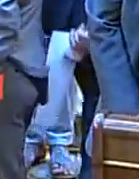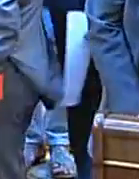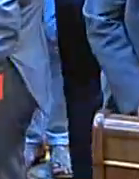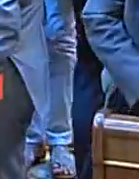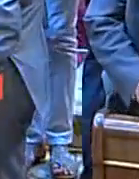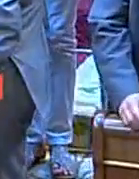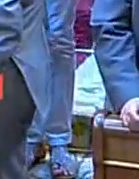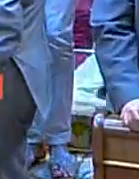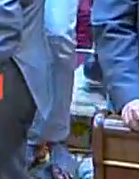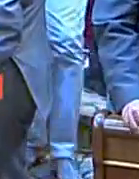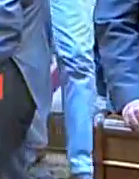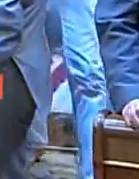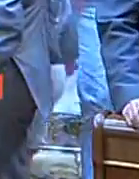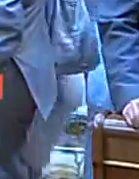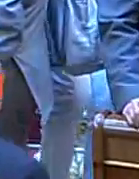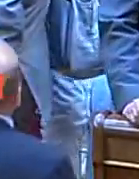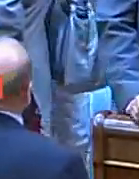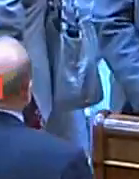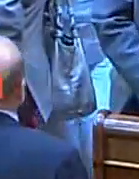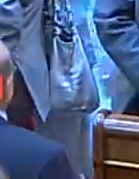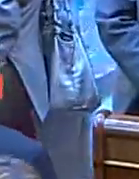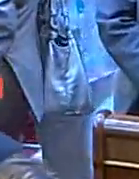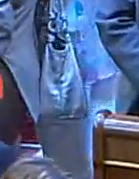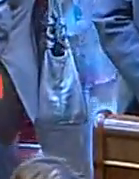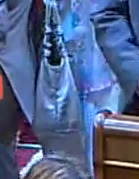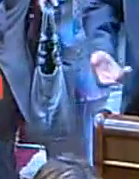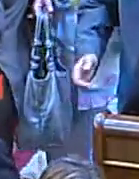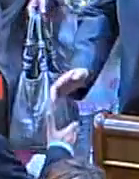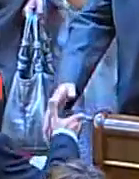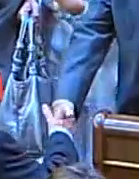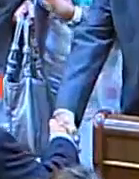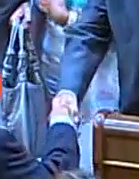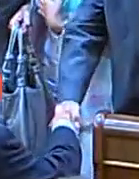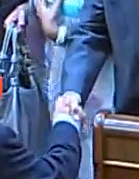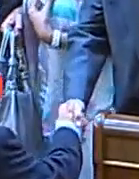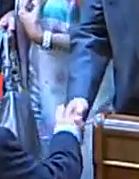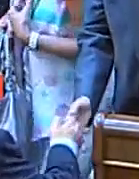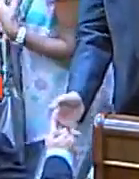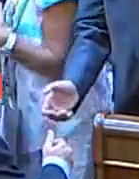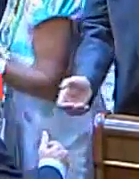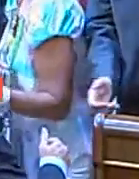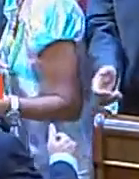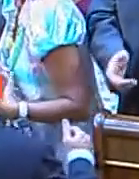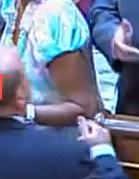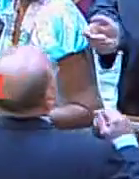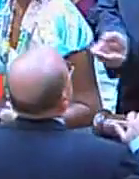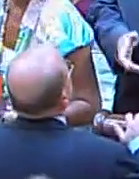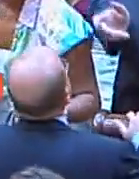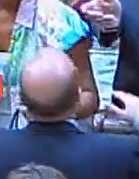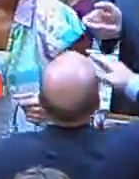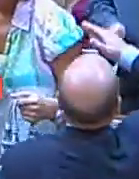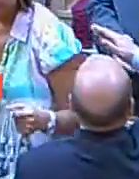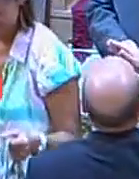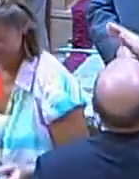ayudar a recortar el déficit y hacer que el crecimiento económico, que todavía es débil, el que estamos viviendo en estos momentos, no